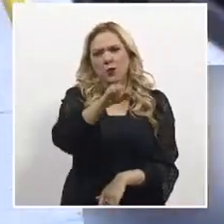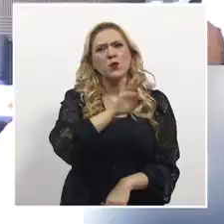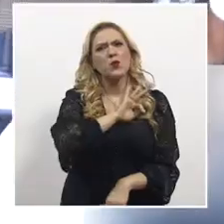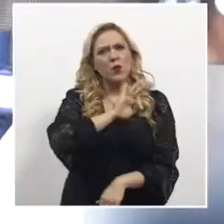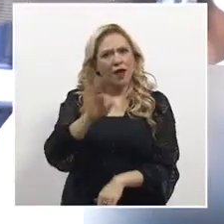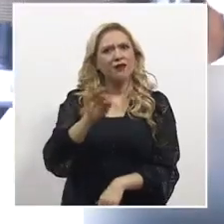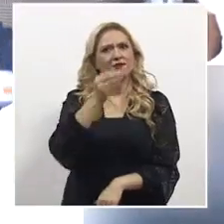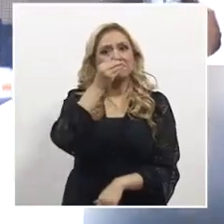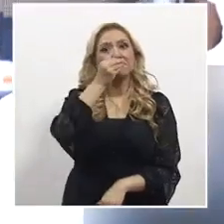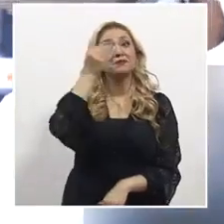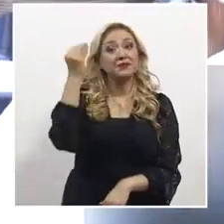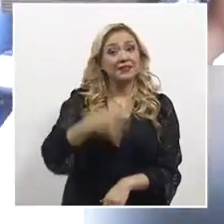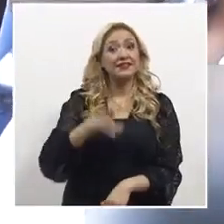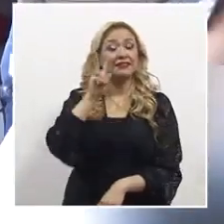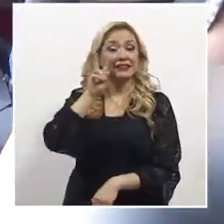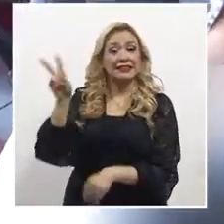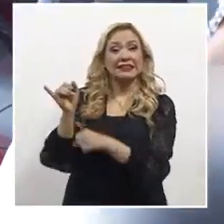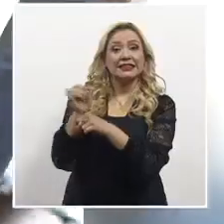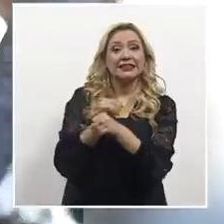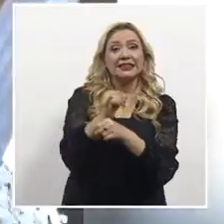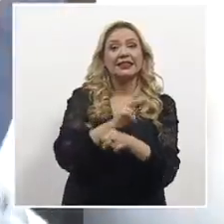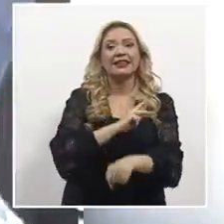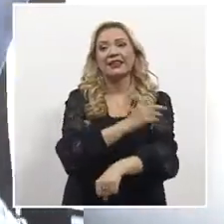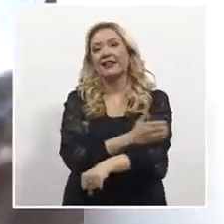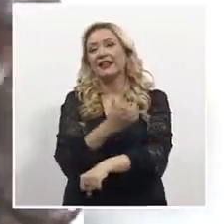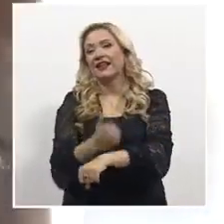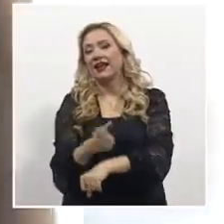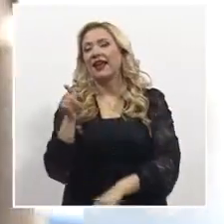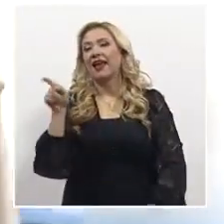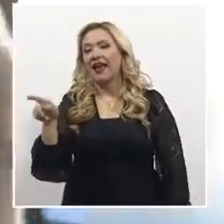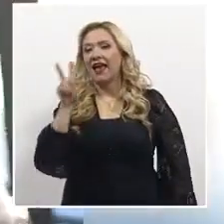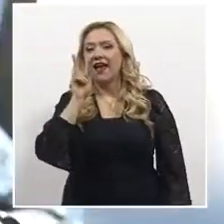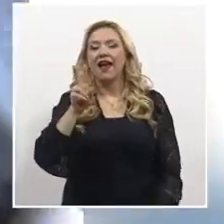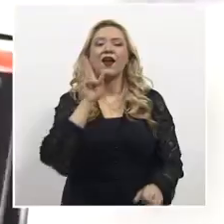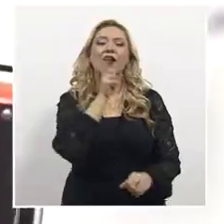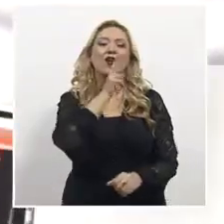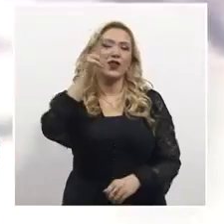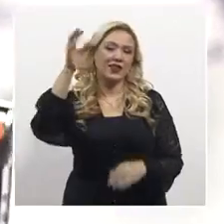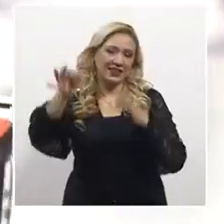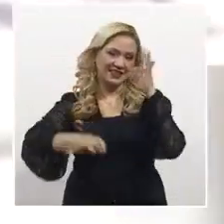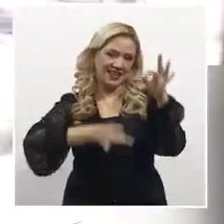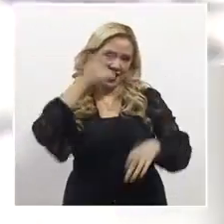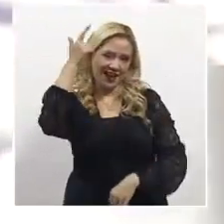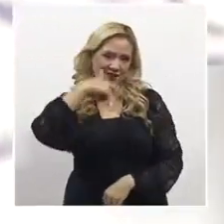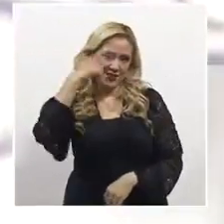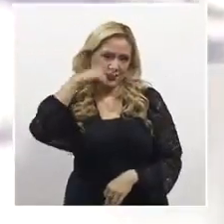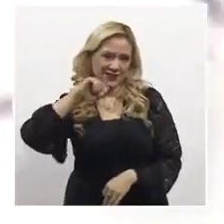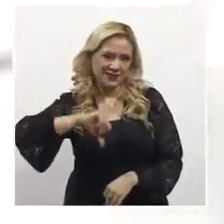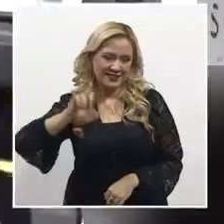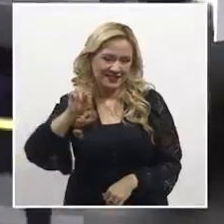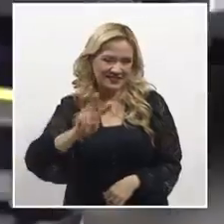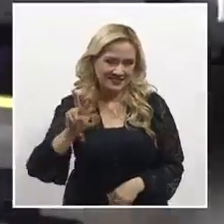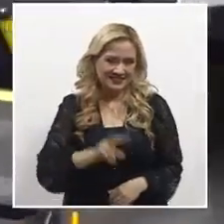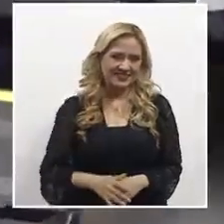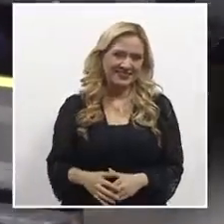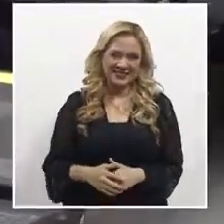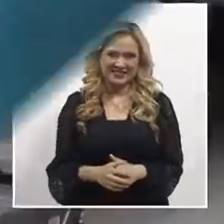disfrutar completo este trabajo especial de mi compañero Jesús Daza en nuestro noticiero nocturno de este viernes.